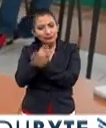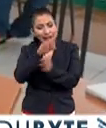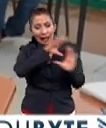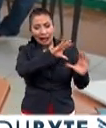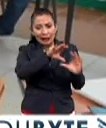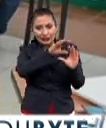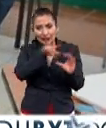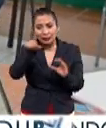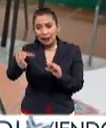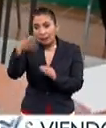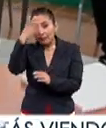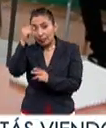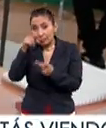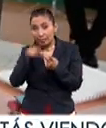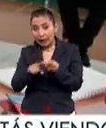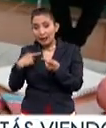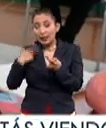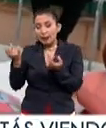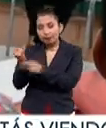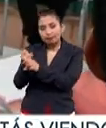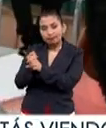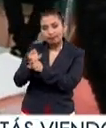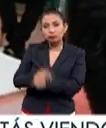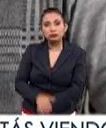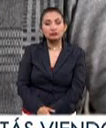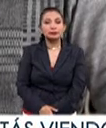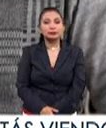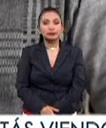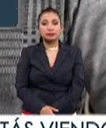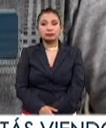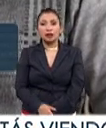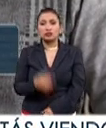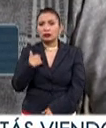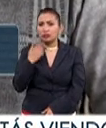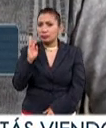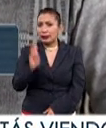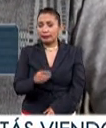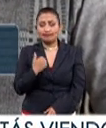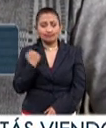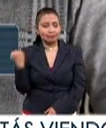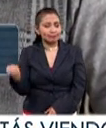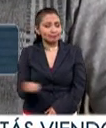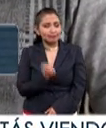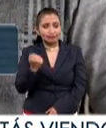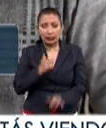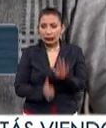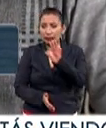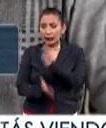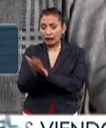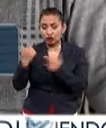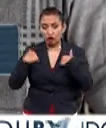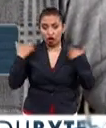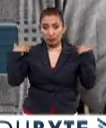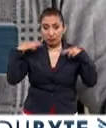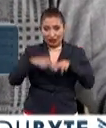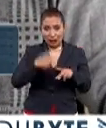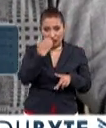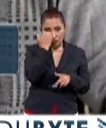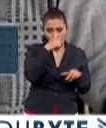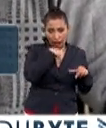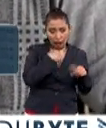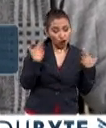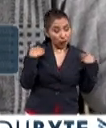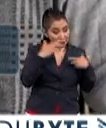la enseñanza, el aprendizaje y la investigación. Yo he tenido el privilegio de ir a representar a mi casa de